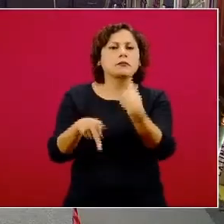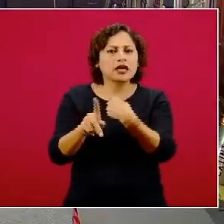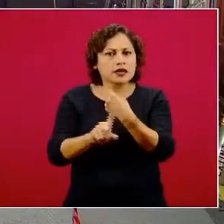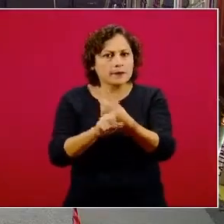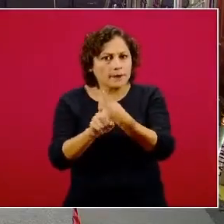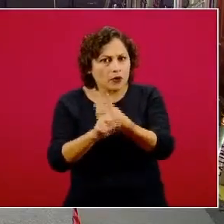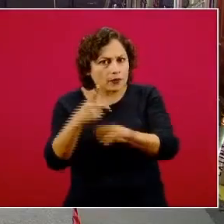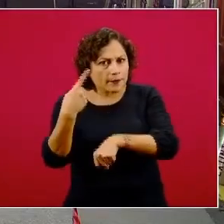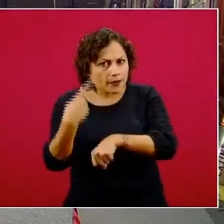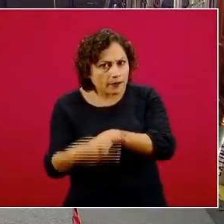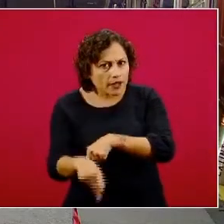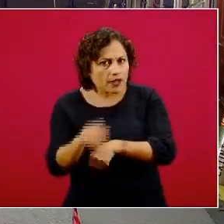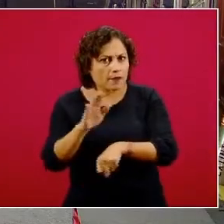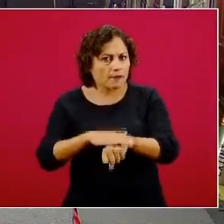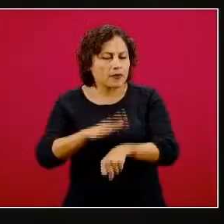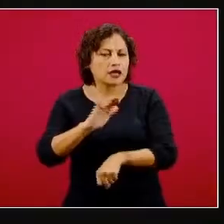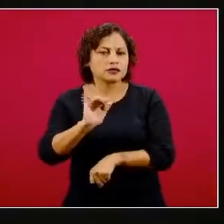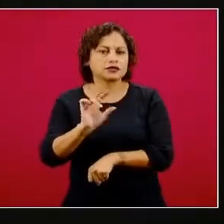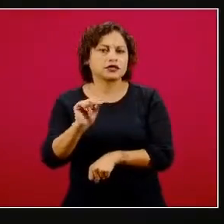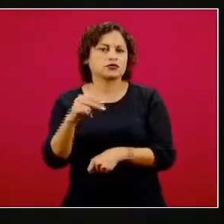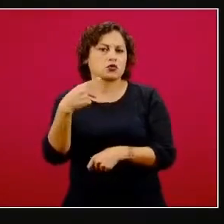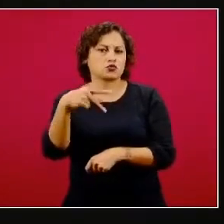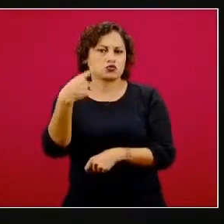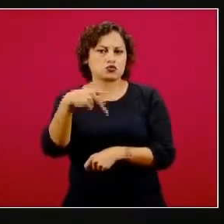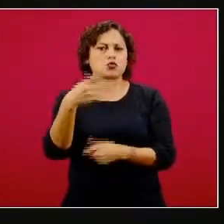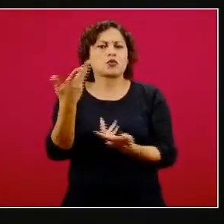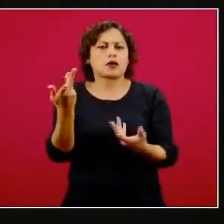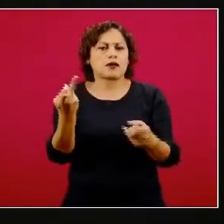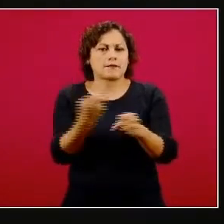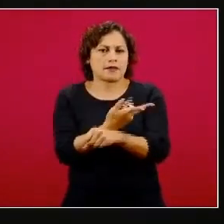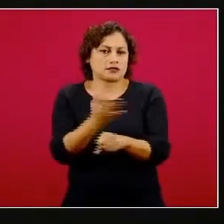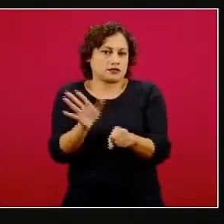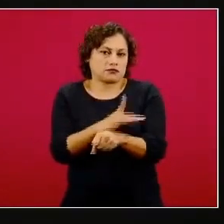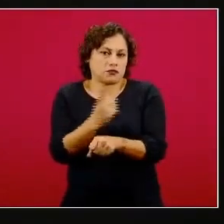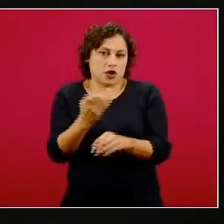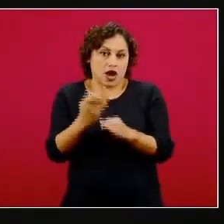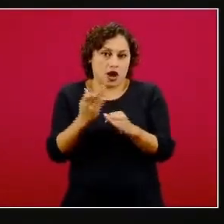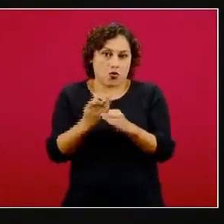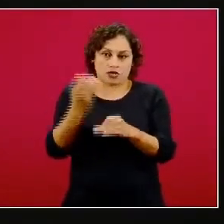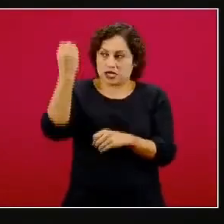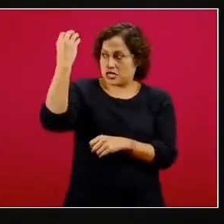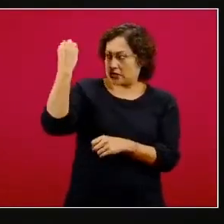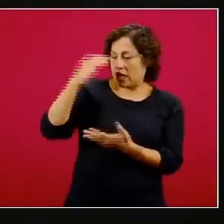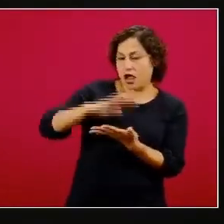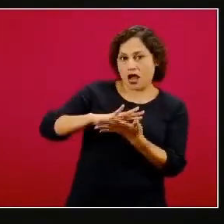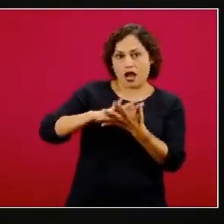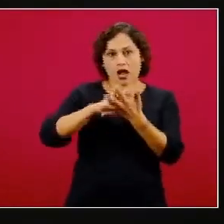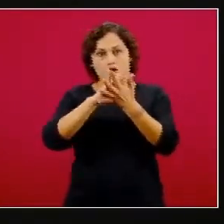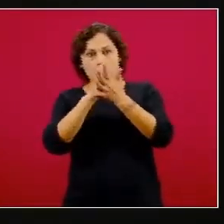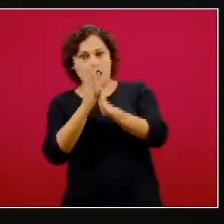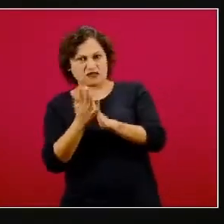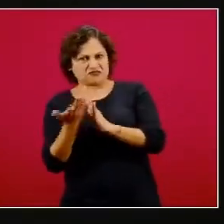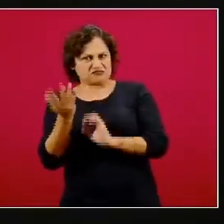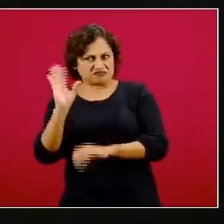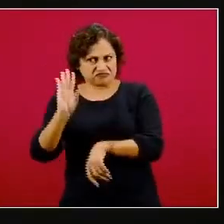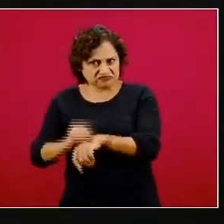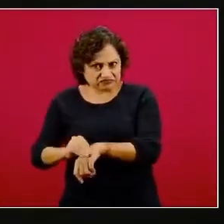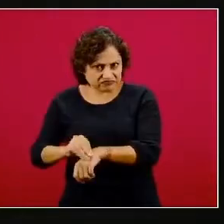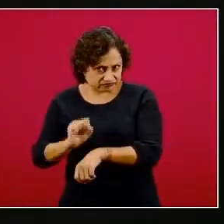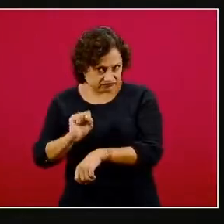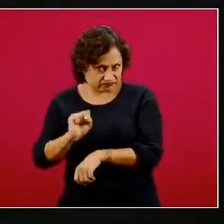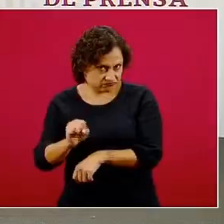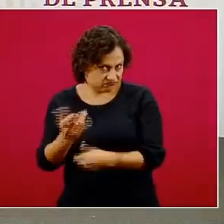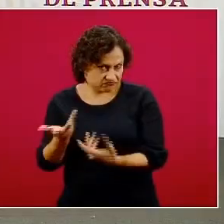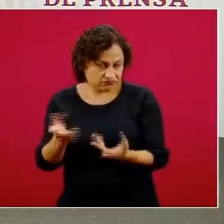tener la realización de estos eventos masivos cuando estamos en transición? Y para la doctora de la Garza,